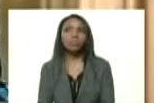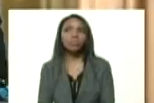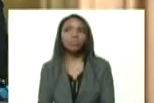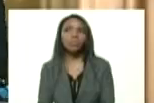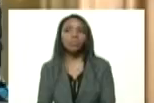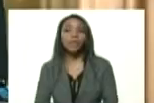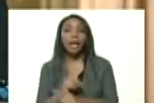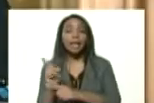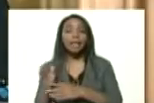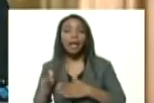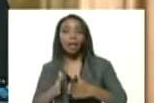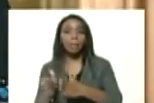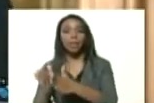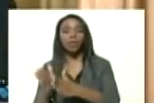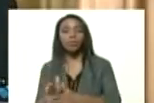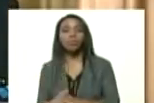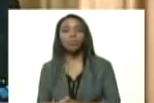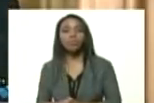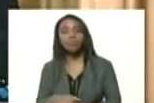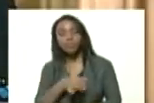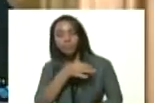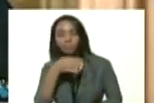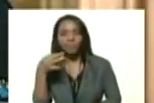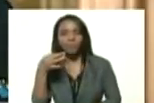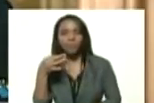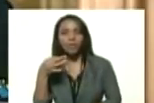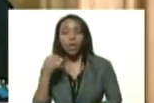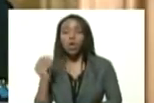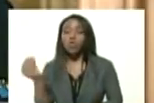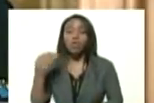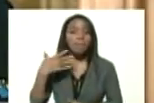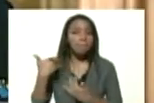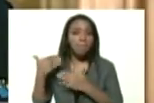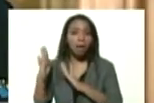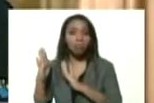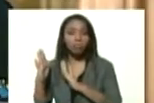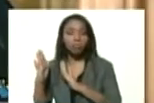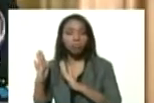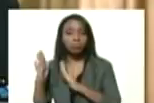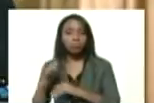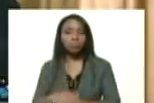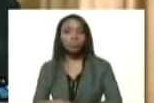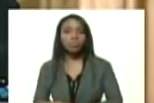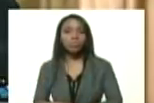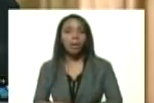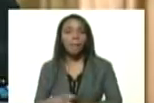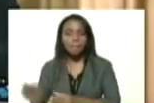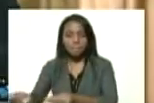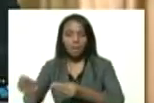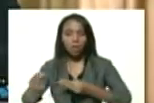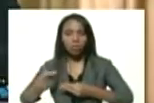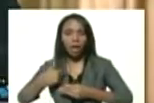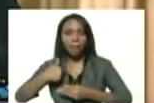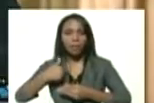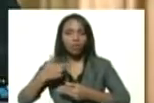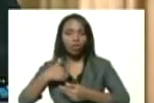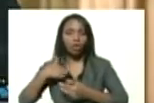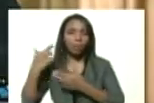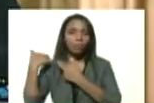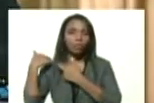es el rumbo correcto lo demás me lo dejan a mí